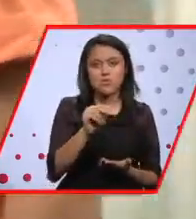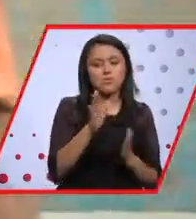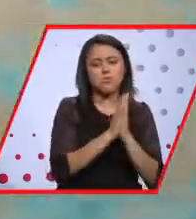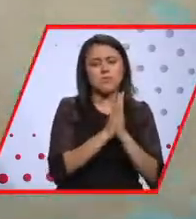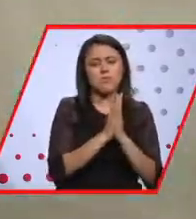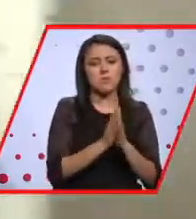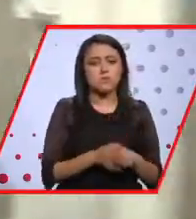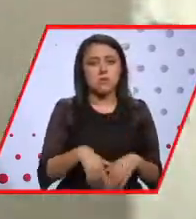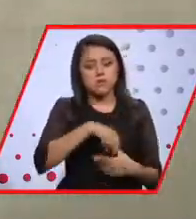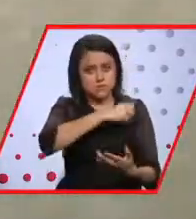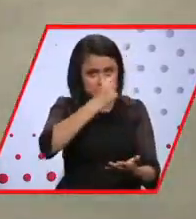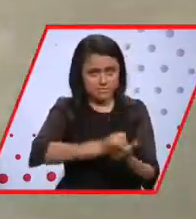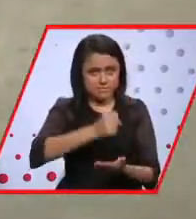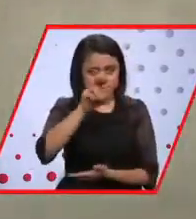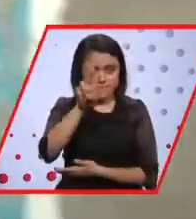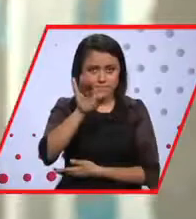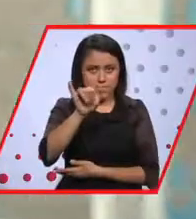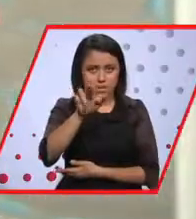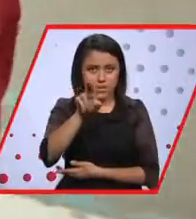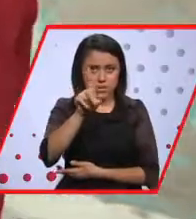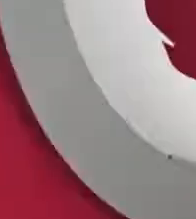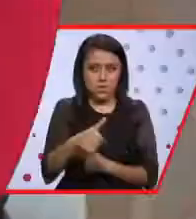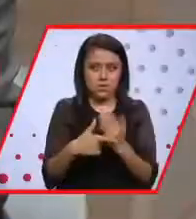quien corresponda, Brenda Cervantes.